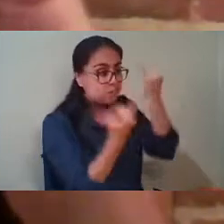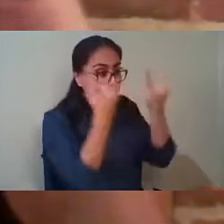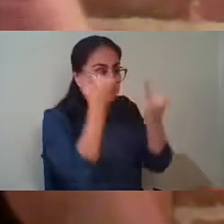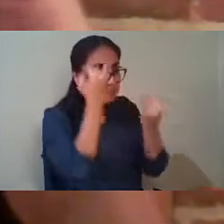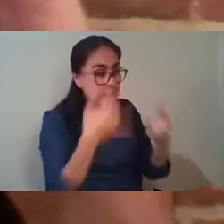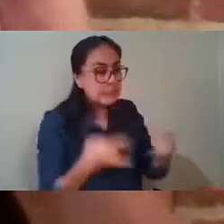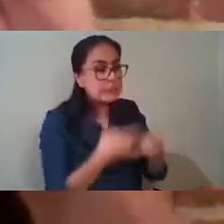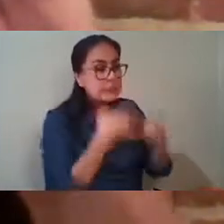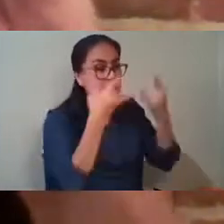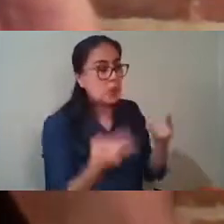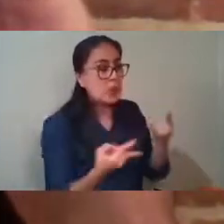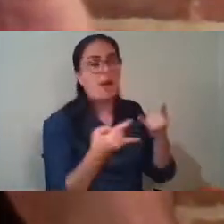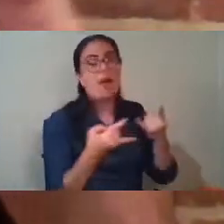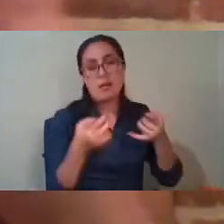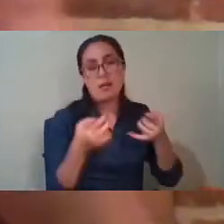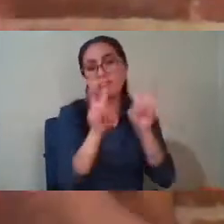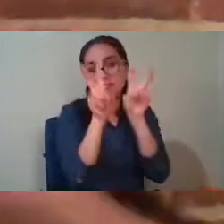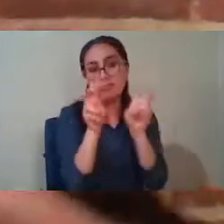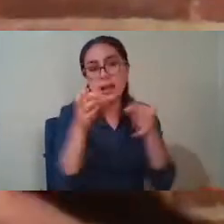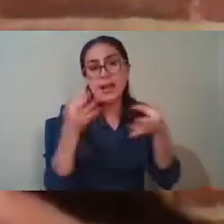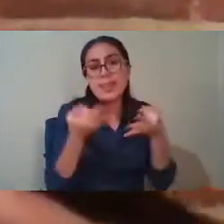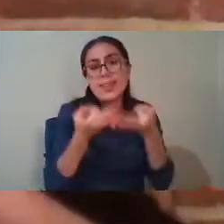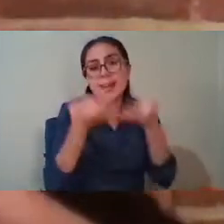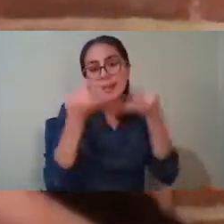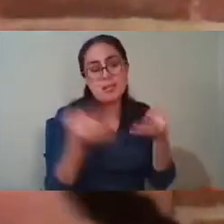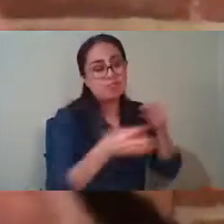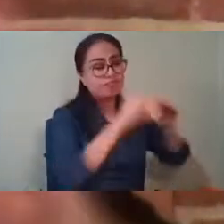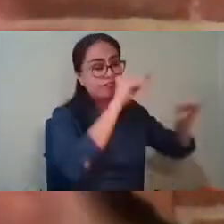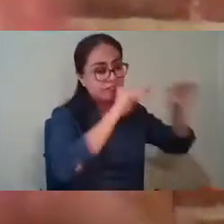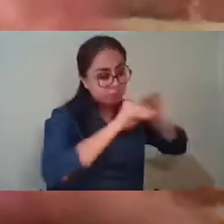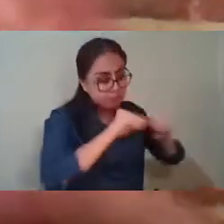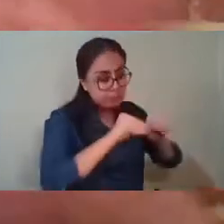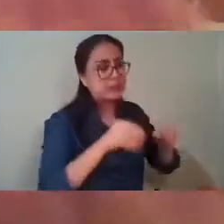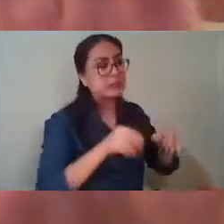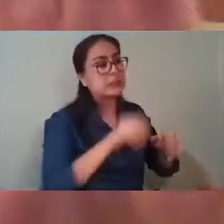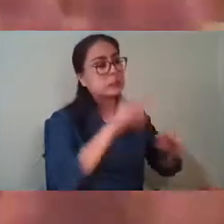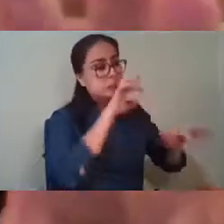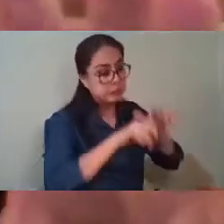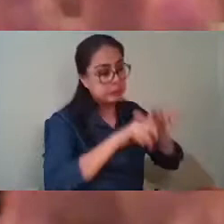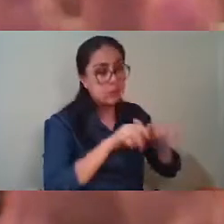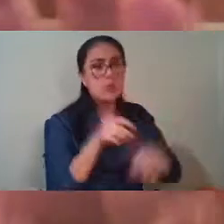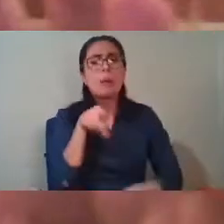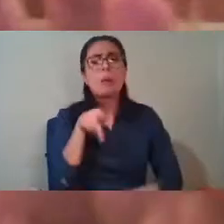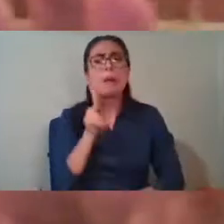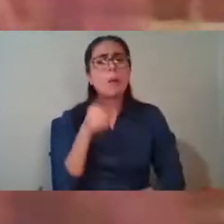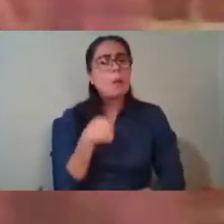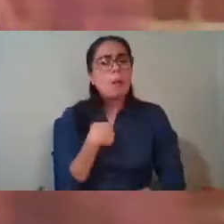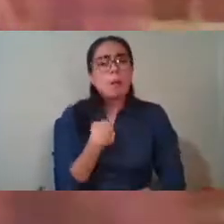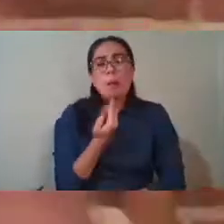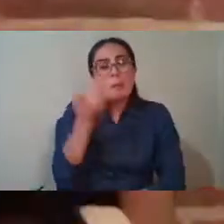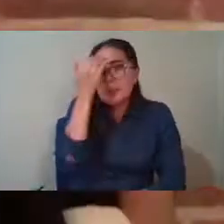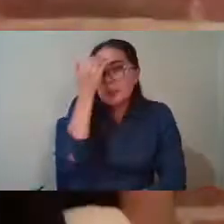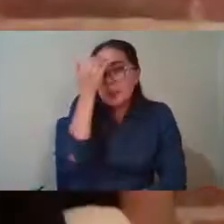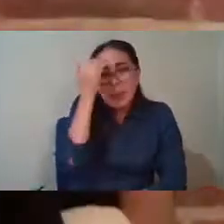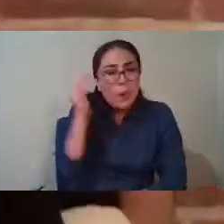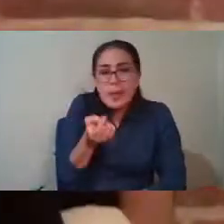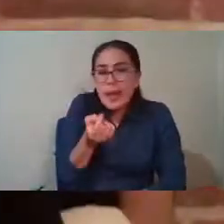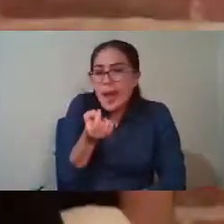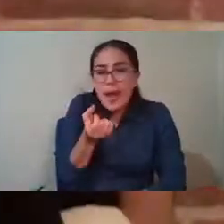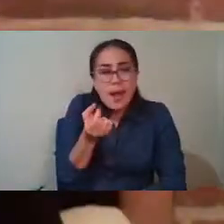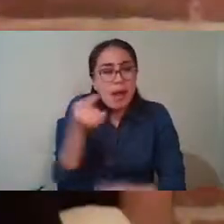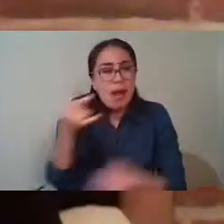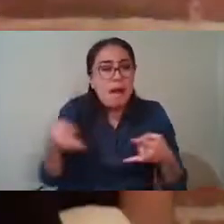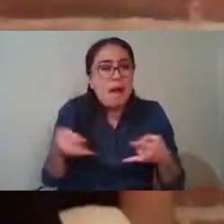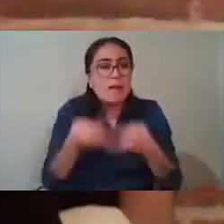Terrenal. Del mito de Caín y Abel no sabía otra cosa que esas pequeñas líneas que había leído en